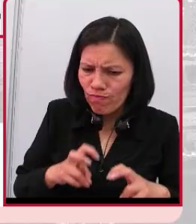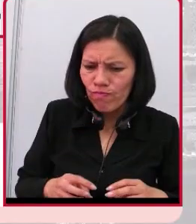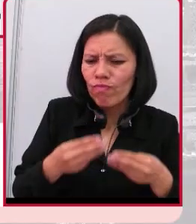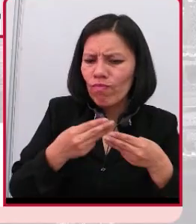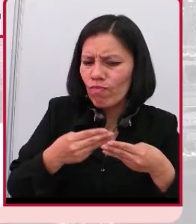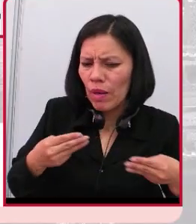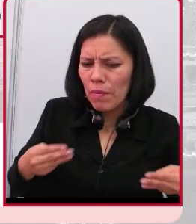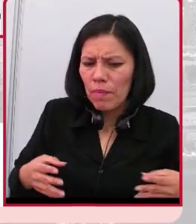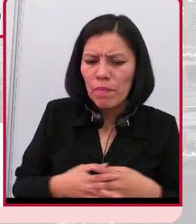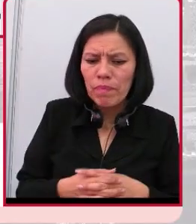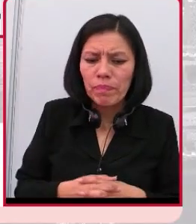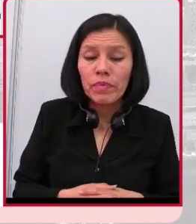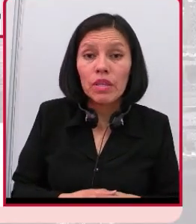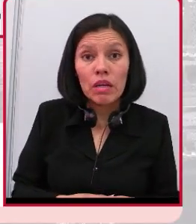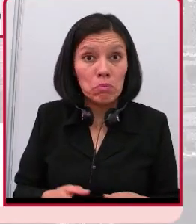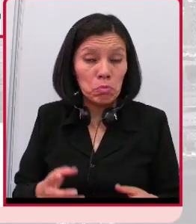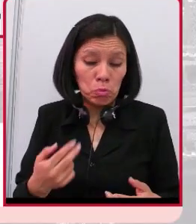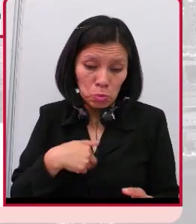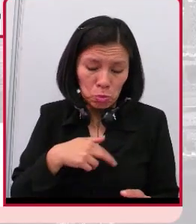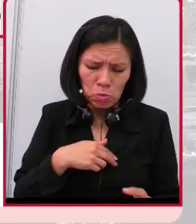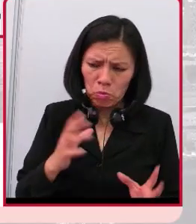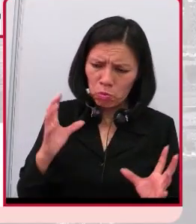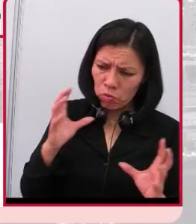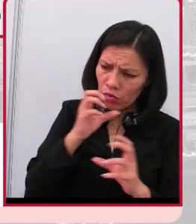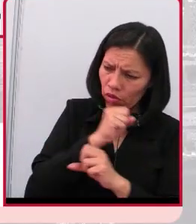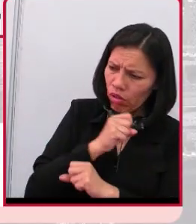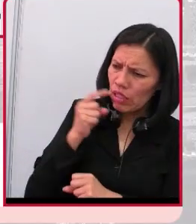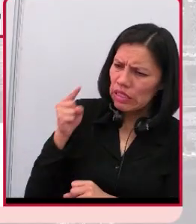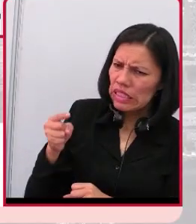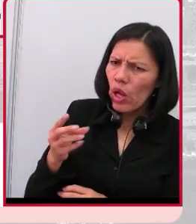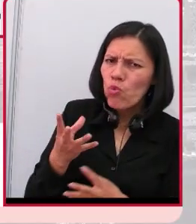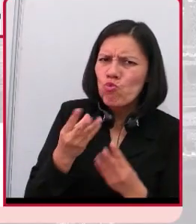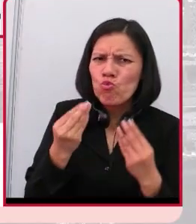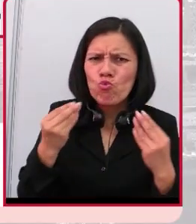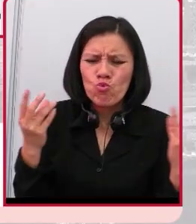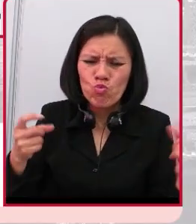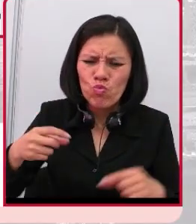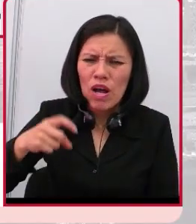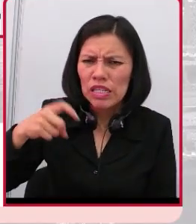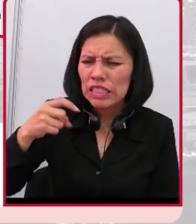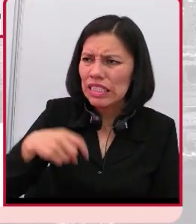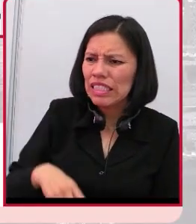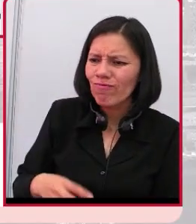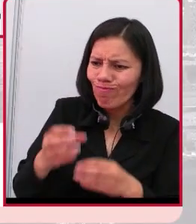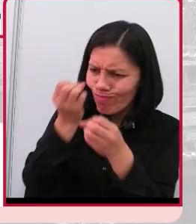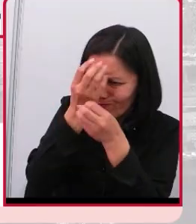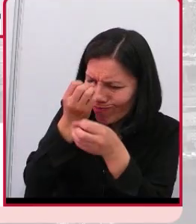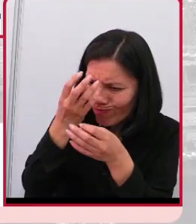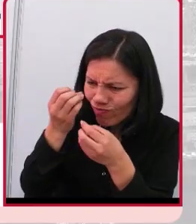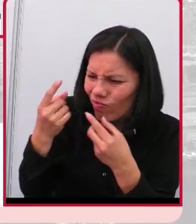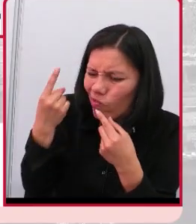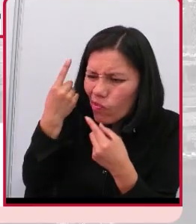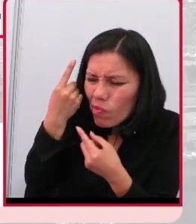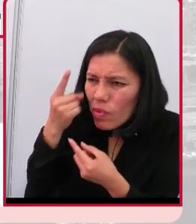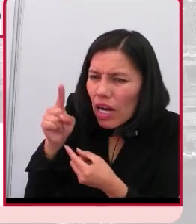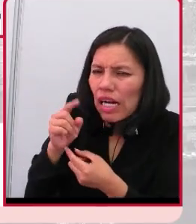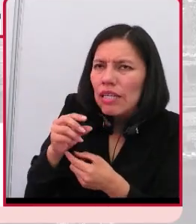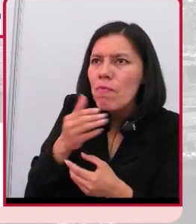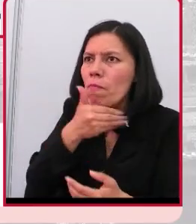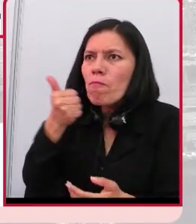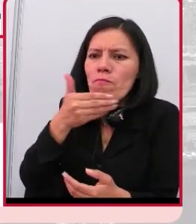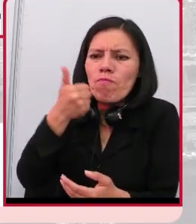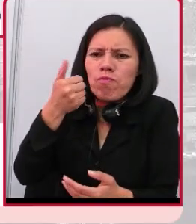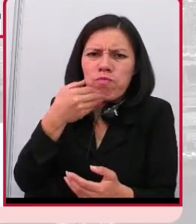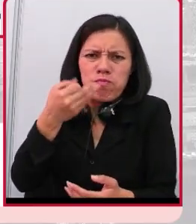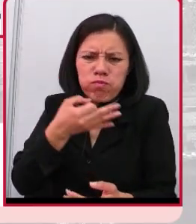Ok, entonces como nos dimos cuenta de la amplia necesidad de información que necesitamos para cada día más